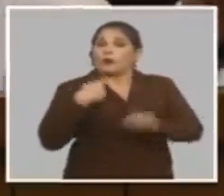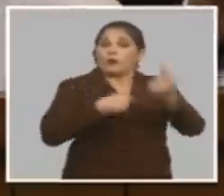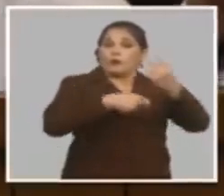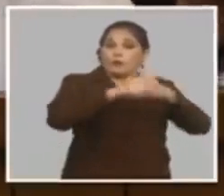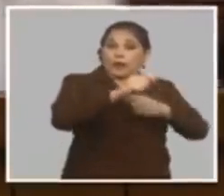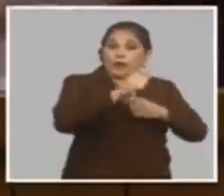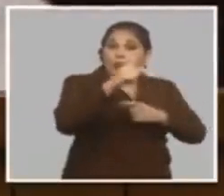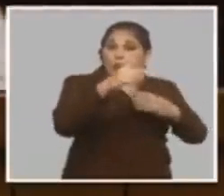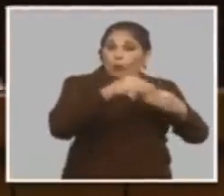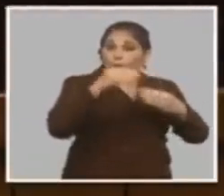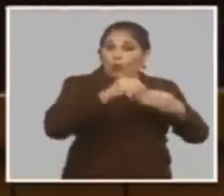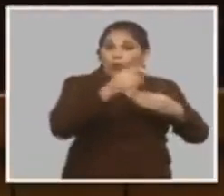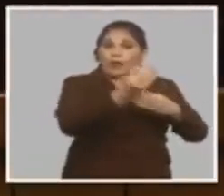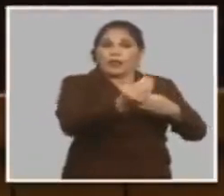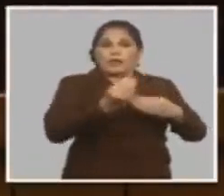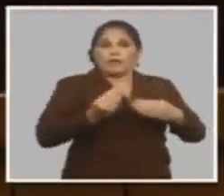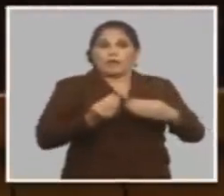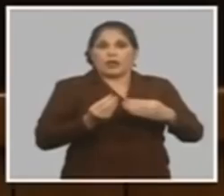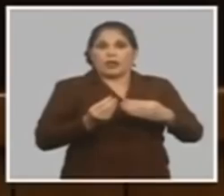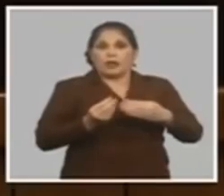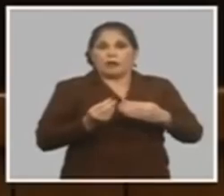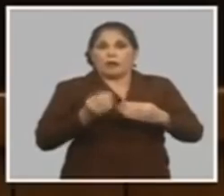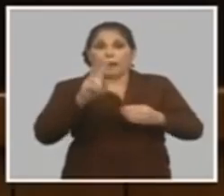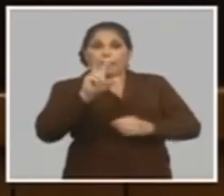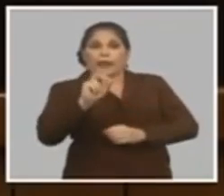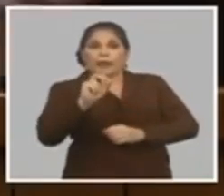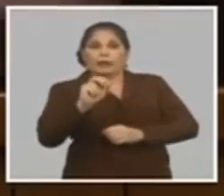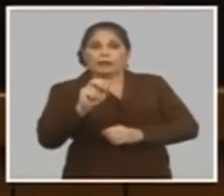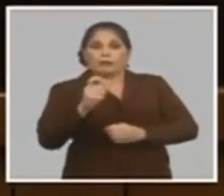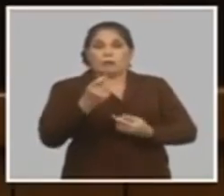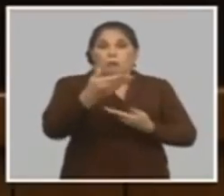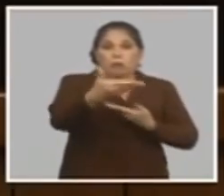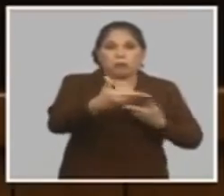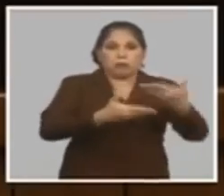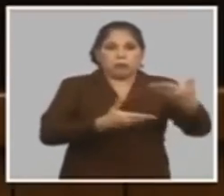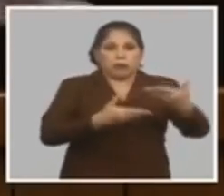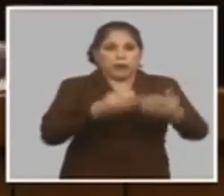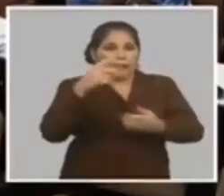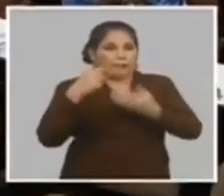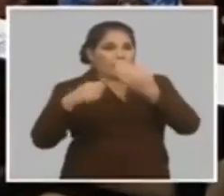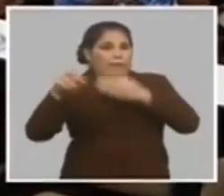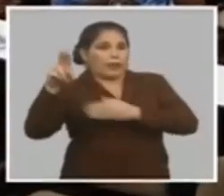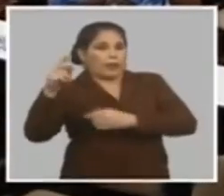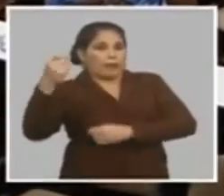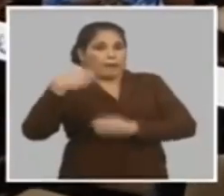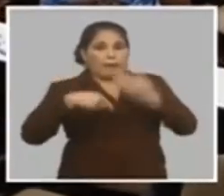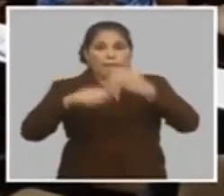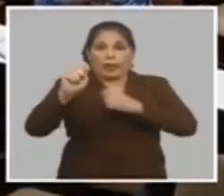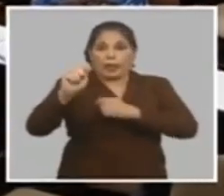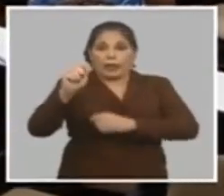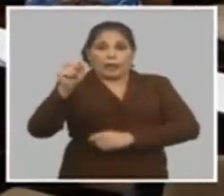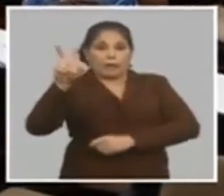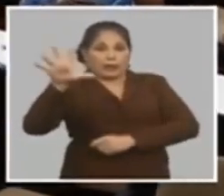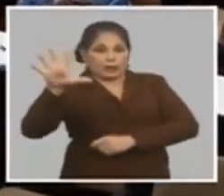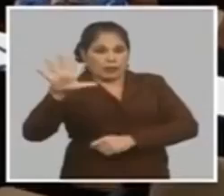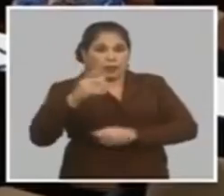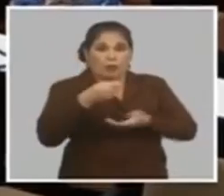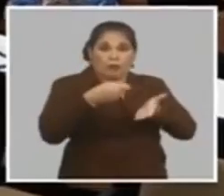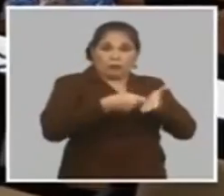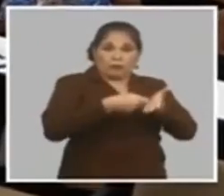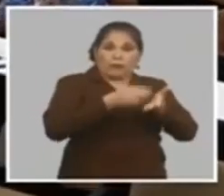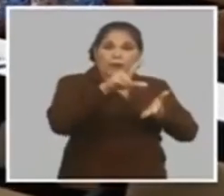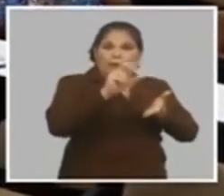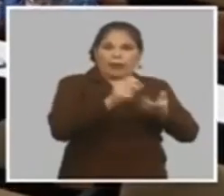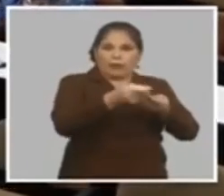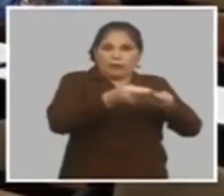comercio en $1 y viene para acá y forma precios por 20 y de uno lo vendió en 20, ¿qué efecto negativo tiene la devaluación si usted